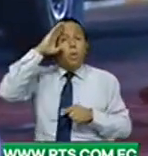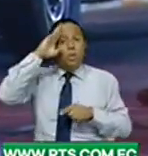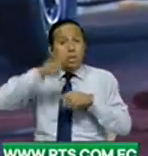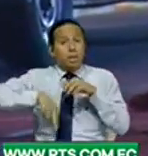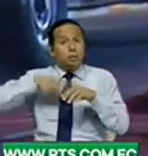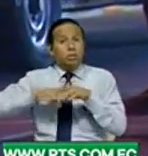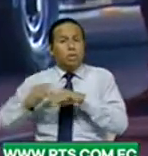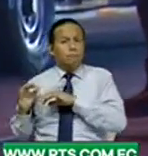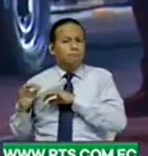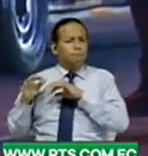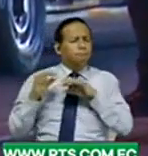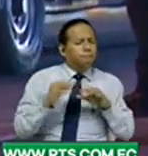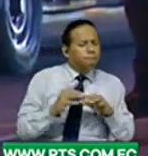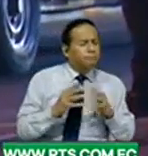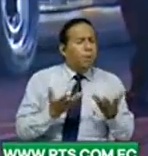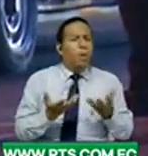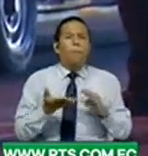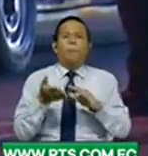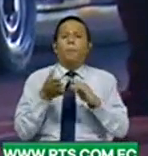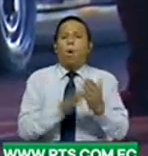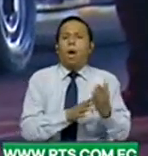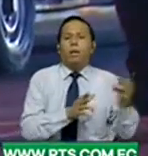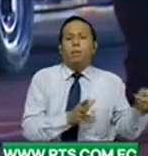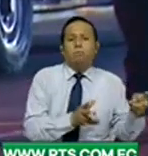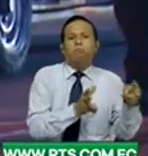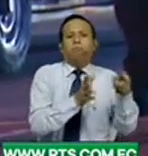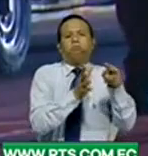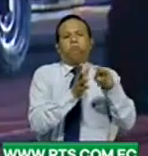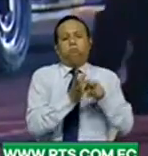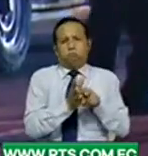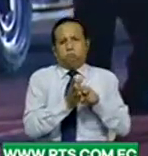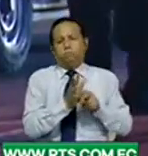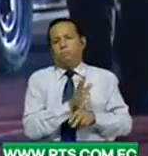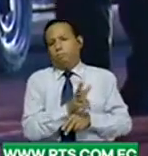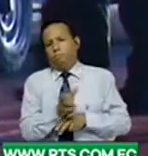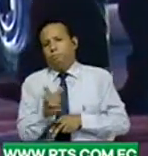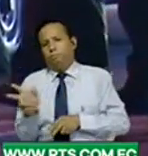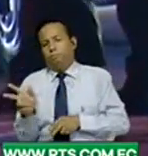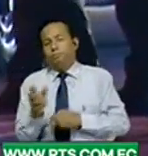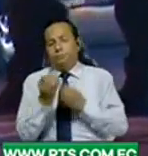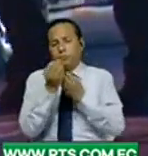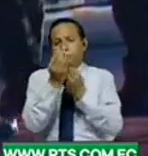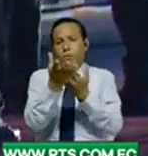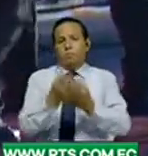realizar el levantamiento del cadáver. Informó Eric Zambrano.